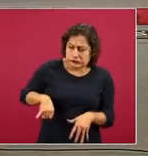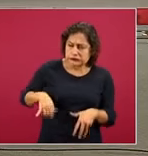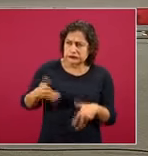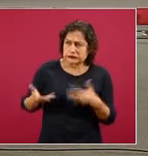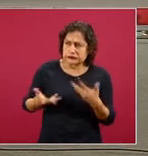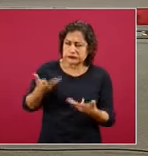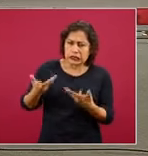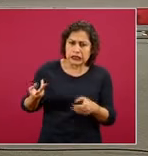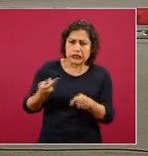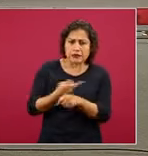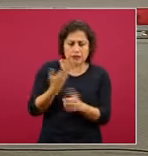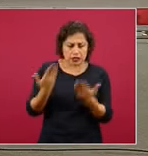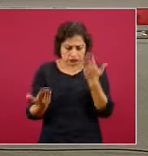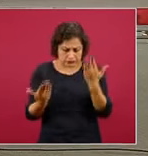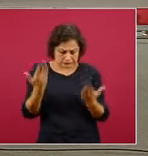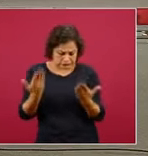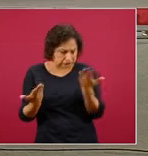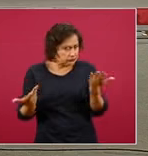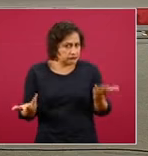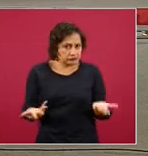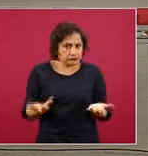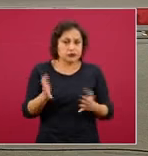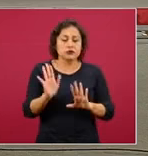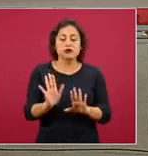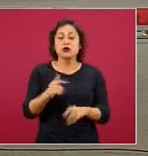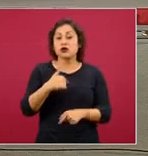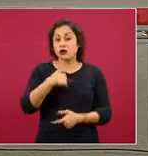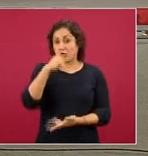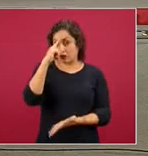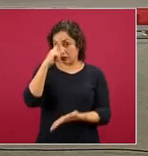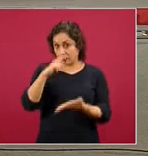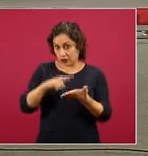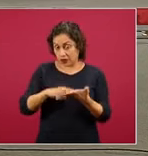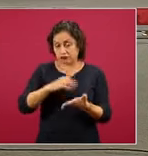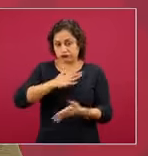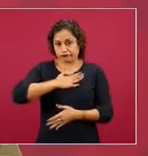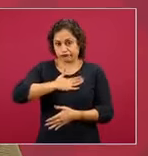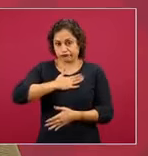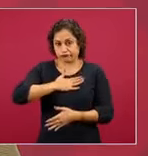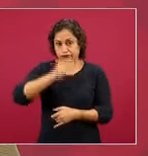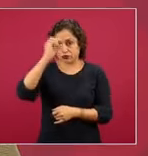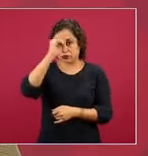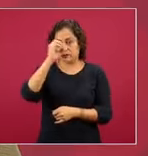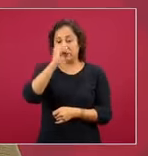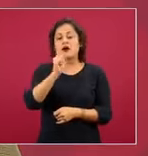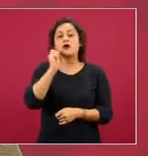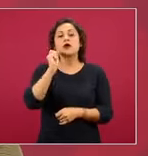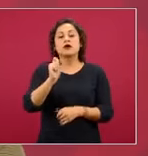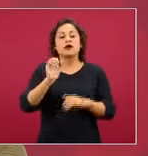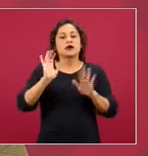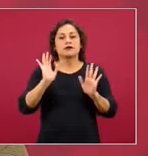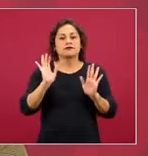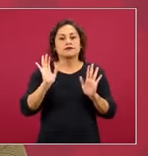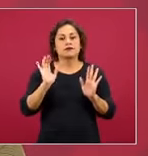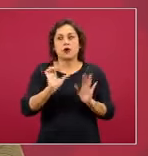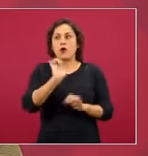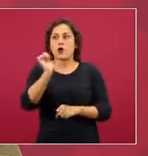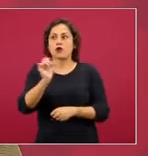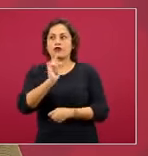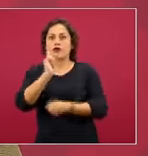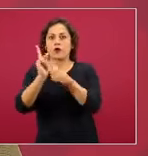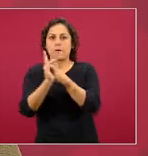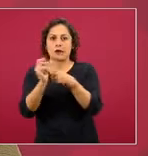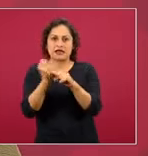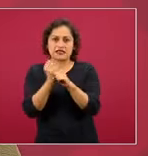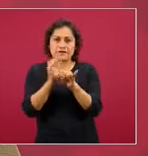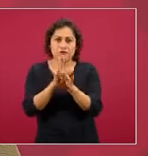la comparación. Creo que yo no conozco ningún otro país que tenga así unos